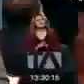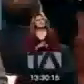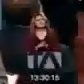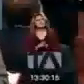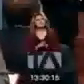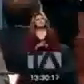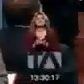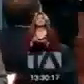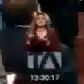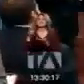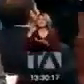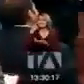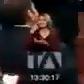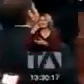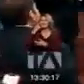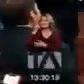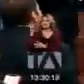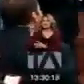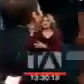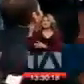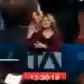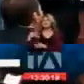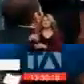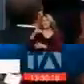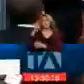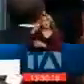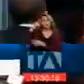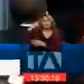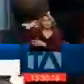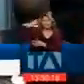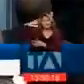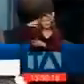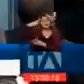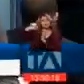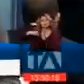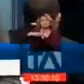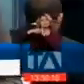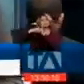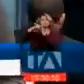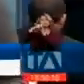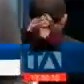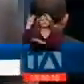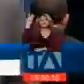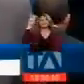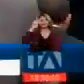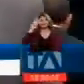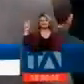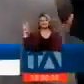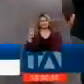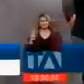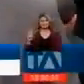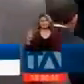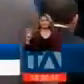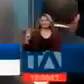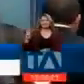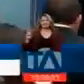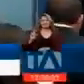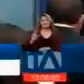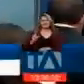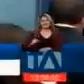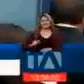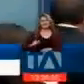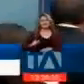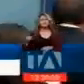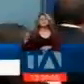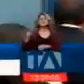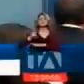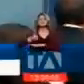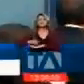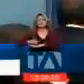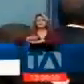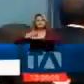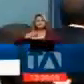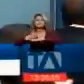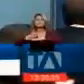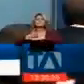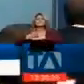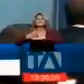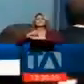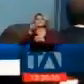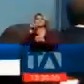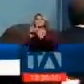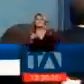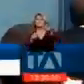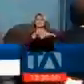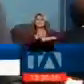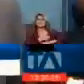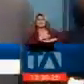las autoridades de gobierno. Se encuentra el presidente del IES, Paul Granda, el presidente del Consejo de Galápagos,